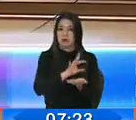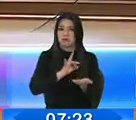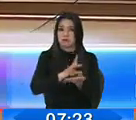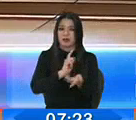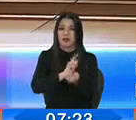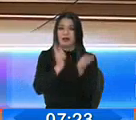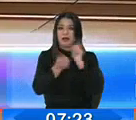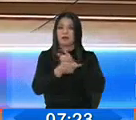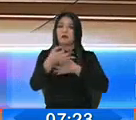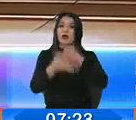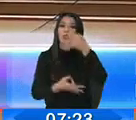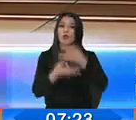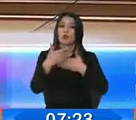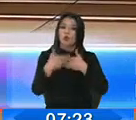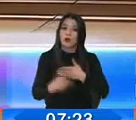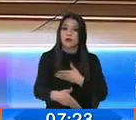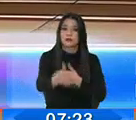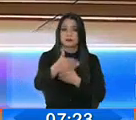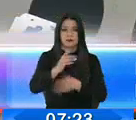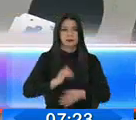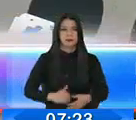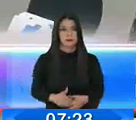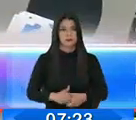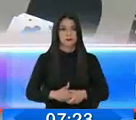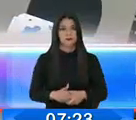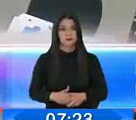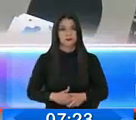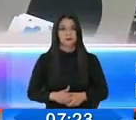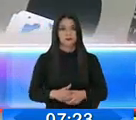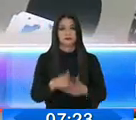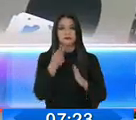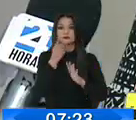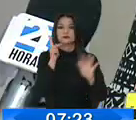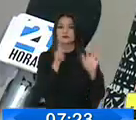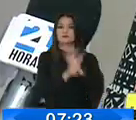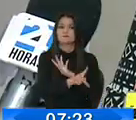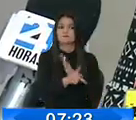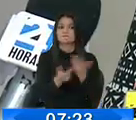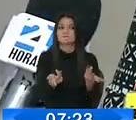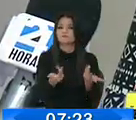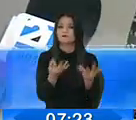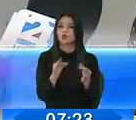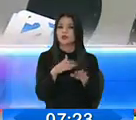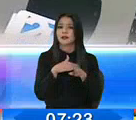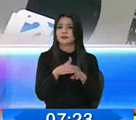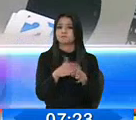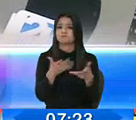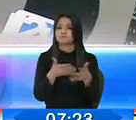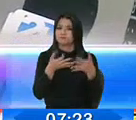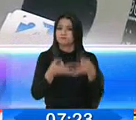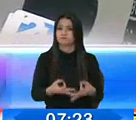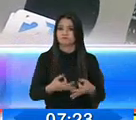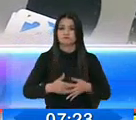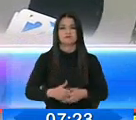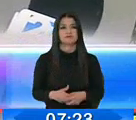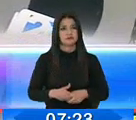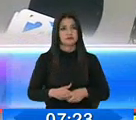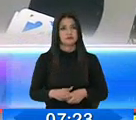que estos jueces se inhiban de seguir con la causa. Era una demanda que no tenía sustento, eso fue